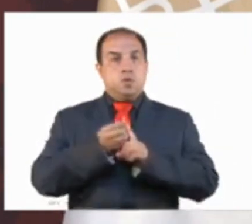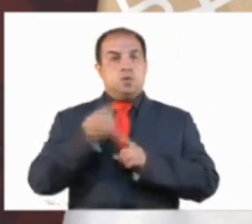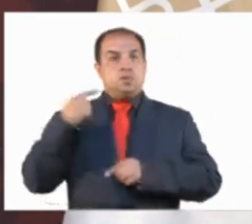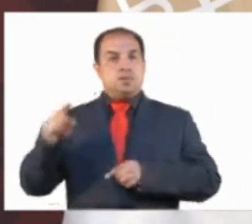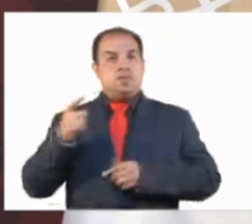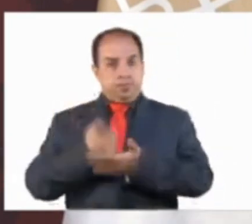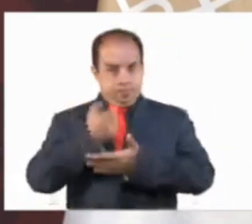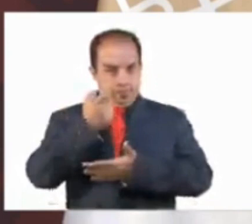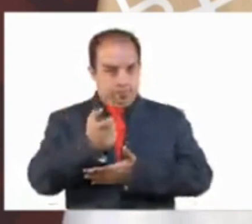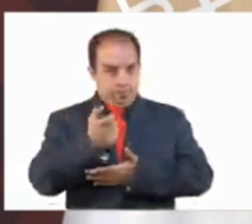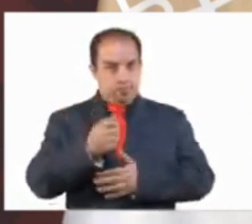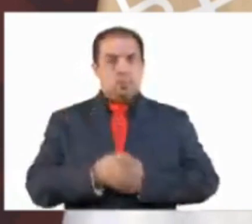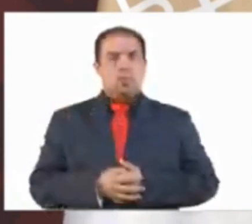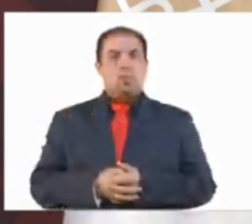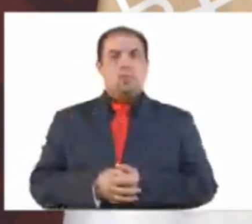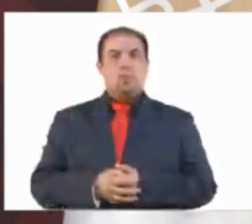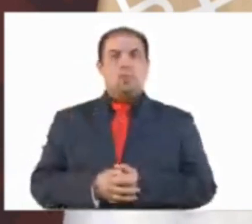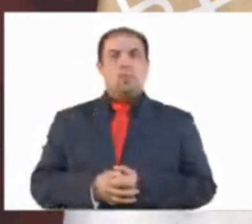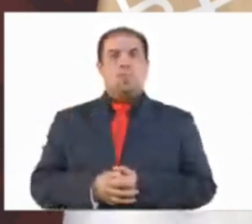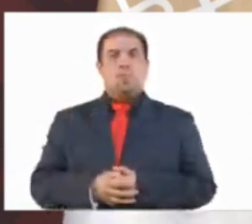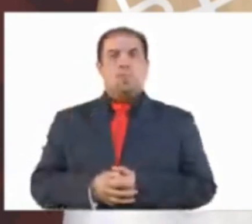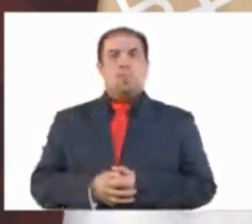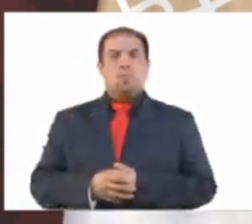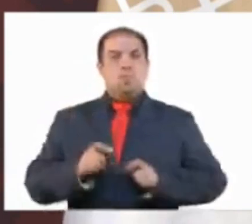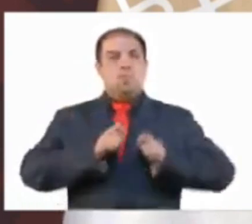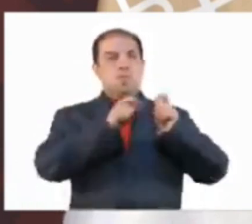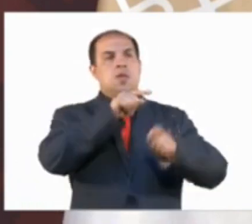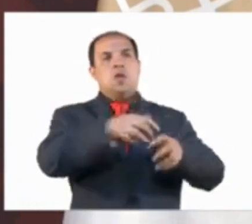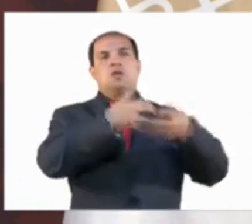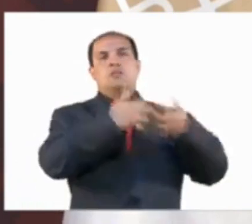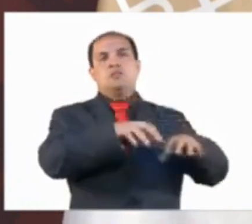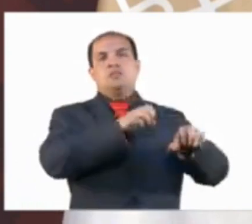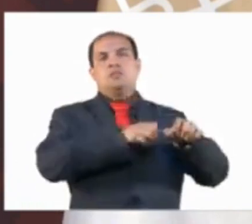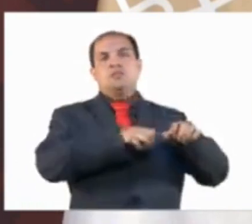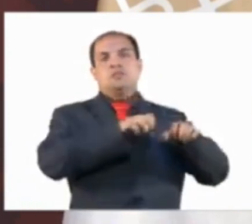pago para la empresa